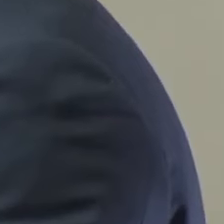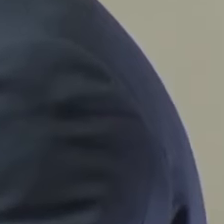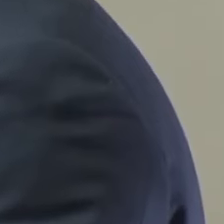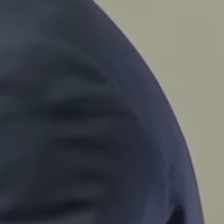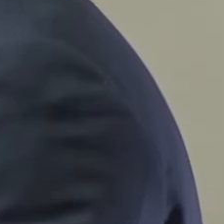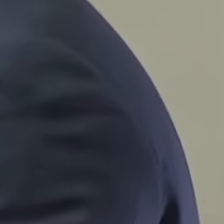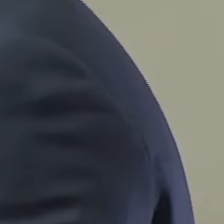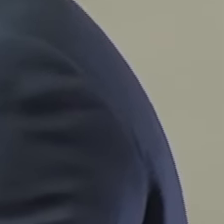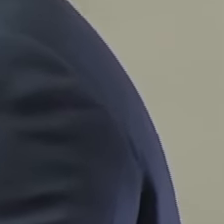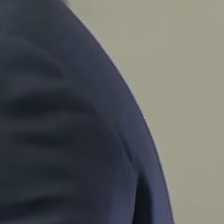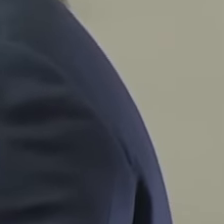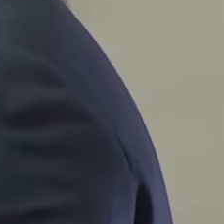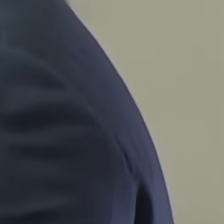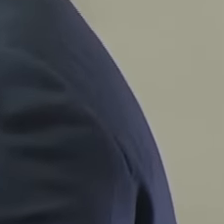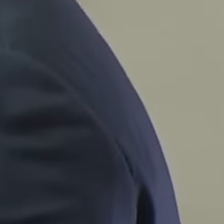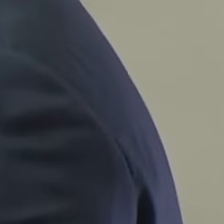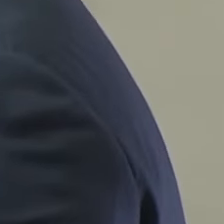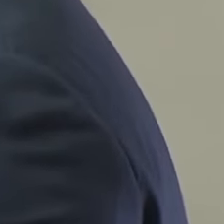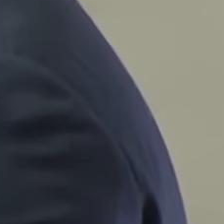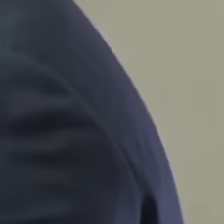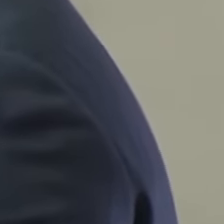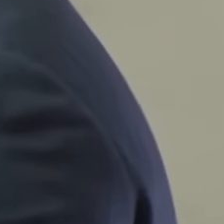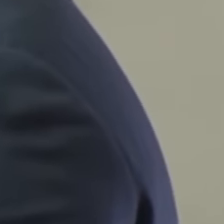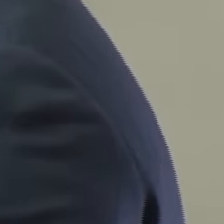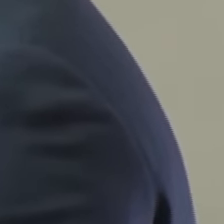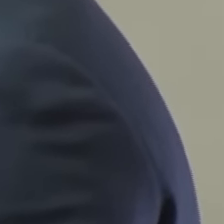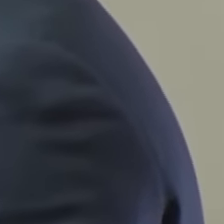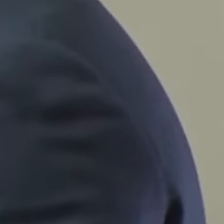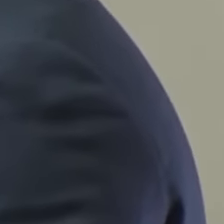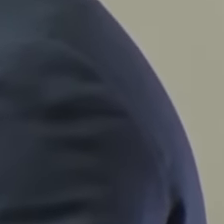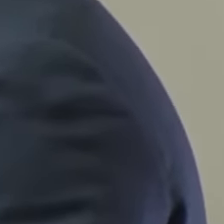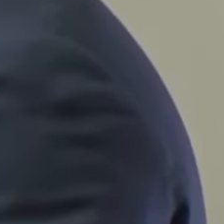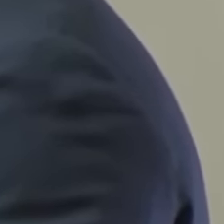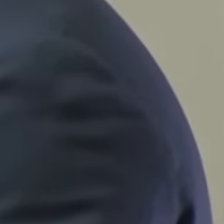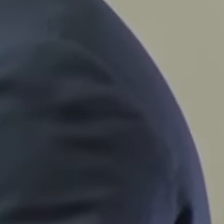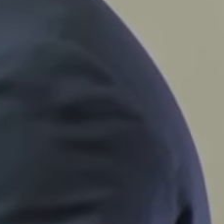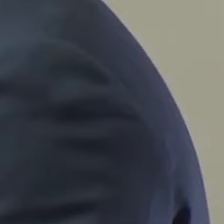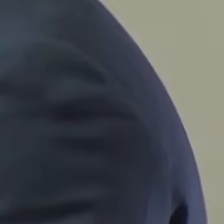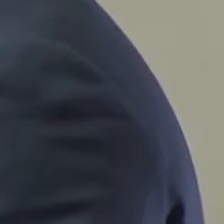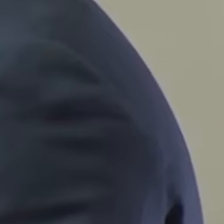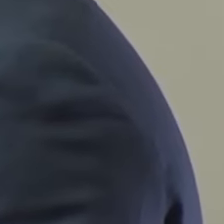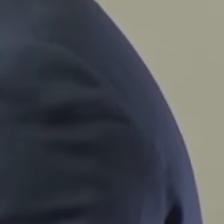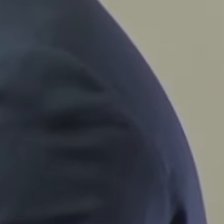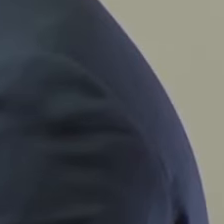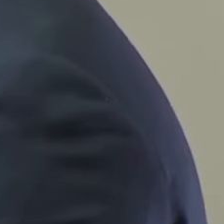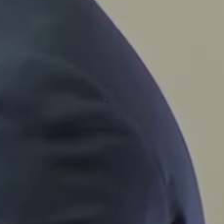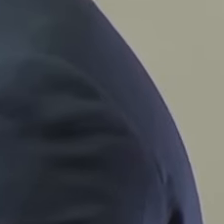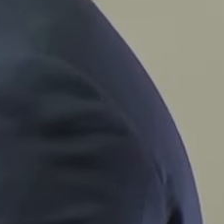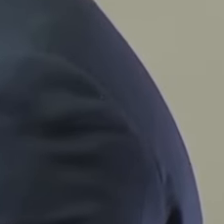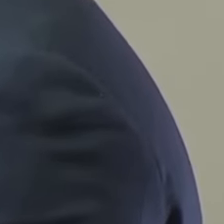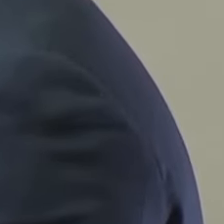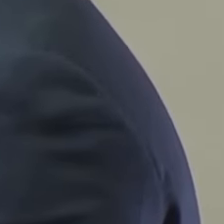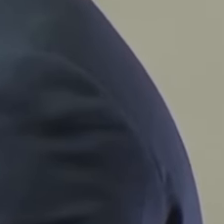uno de ustedes mediante logros positivos y palpables. A los que me votaron, a los que no me votaron, a los que aún